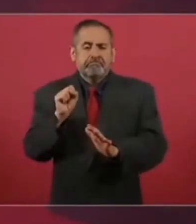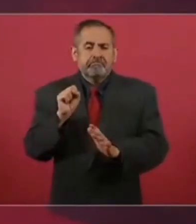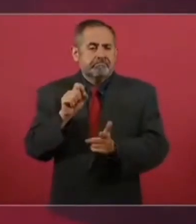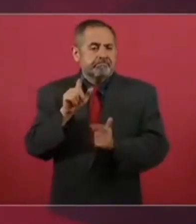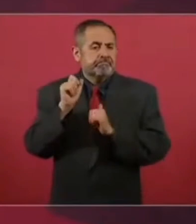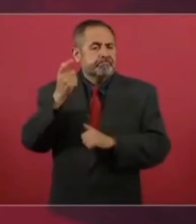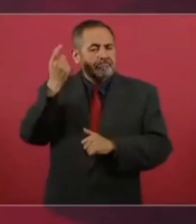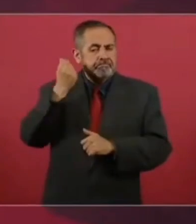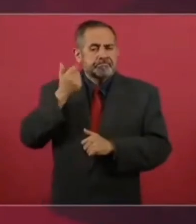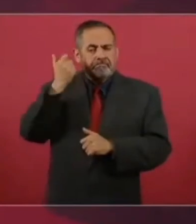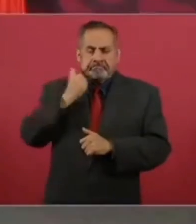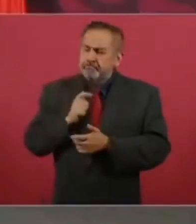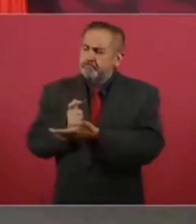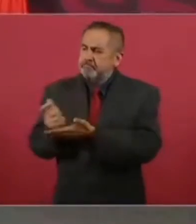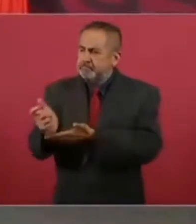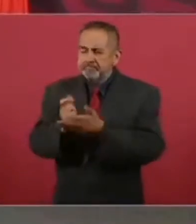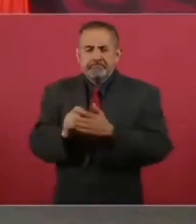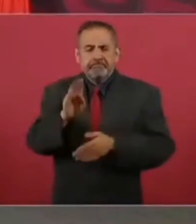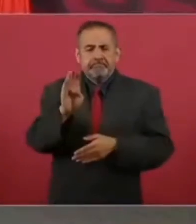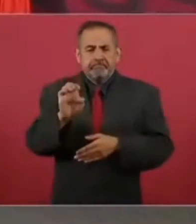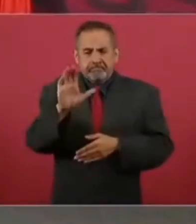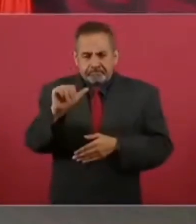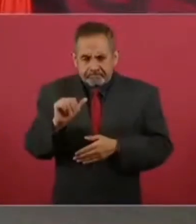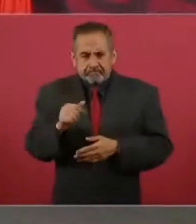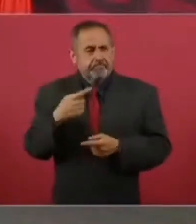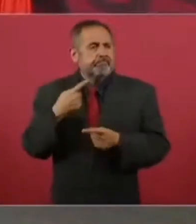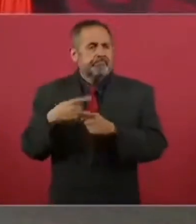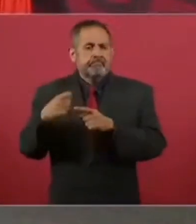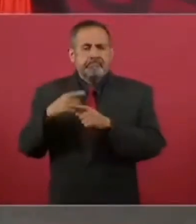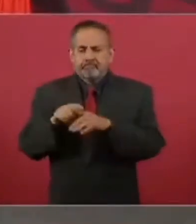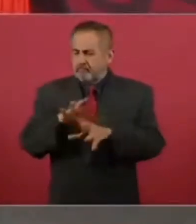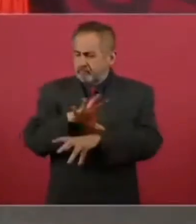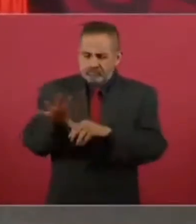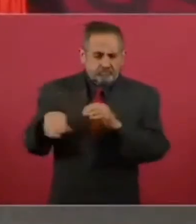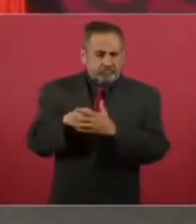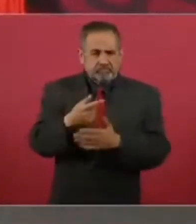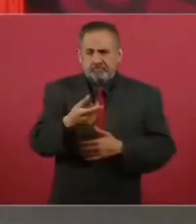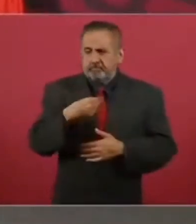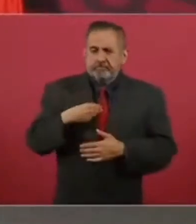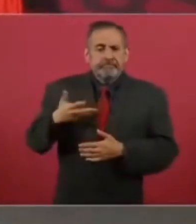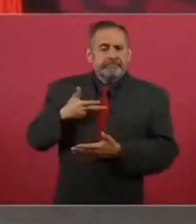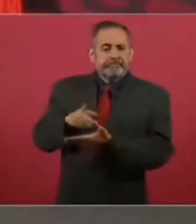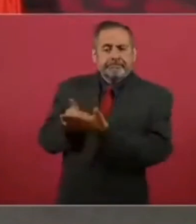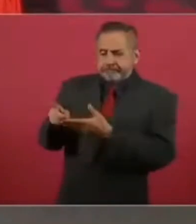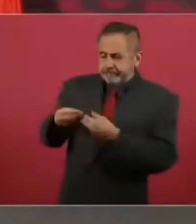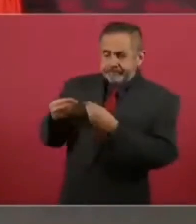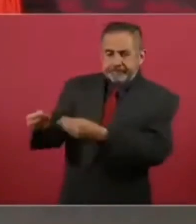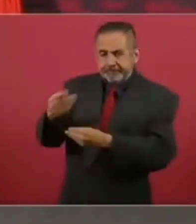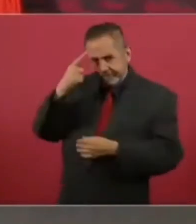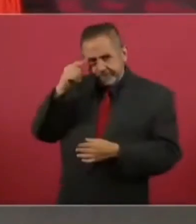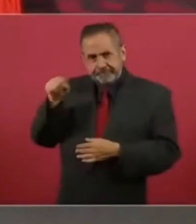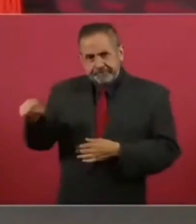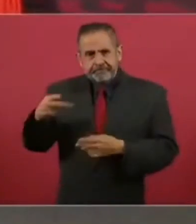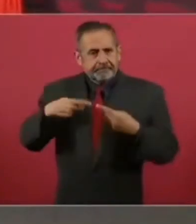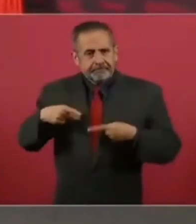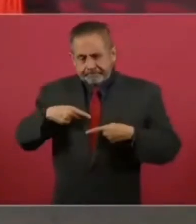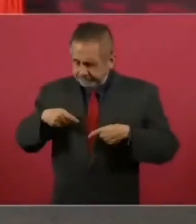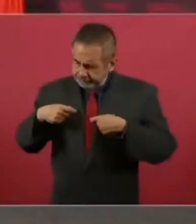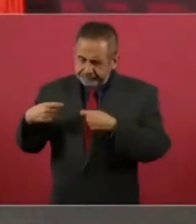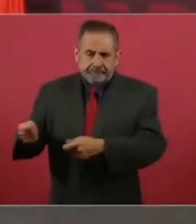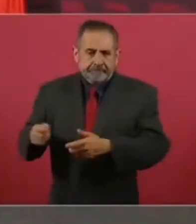la pensión, las becas, todo lo que por derecho le corresponde a la